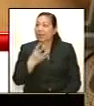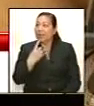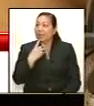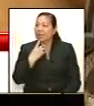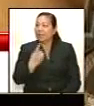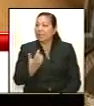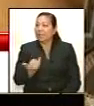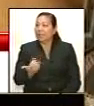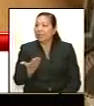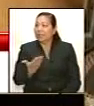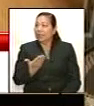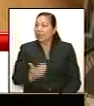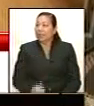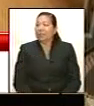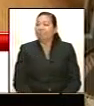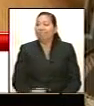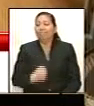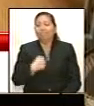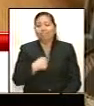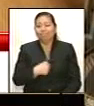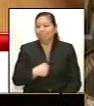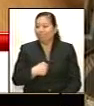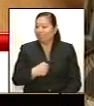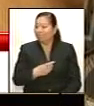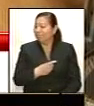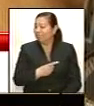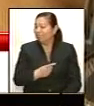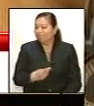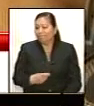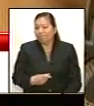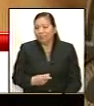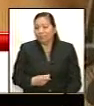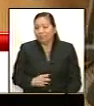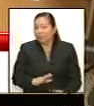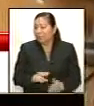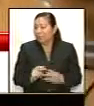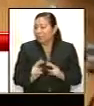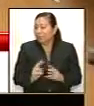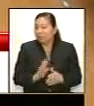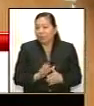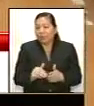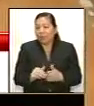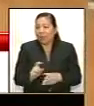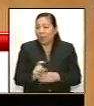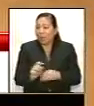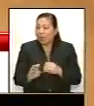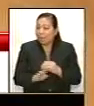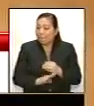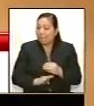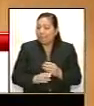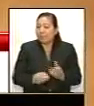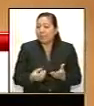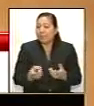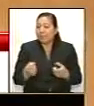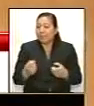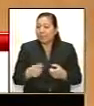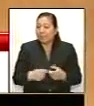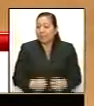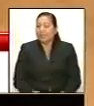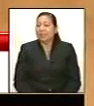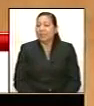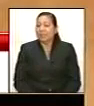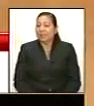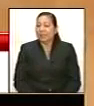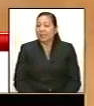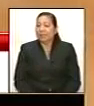que lamentablemente yo no soy de la dirección que ve toda la parte de educación básica regular, que ve toda la parte vinculada al currículo, a